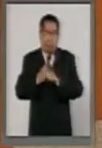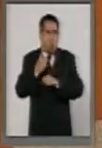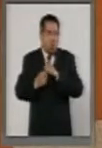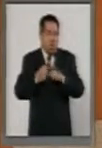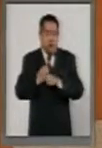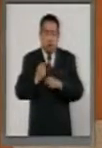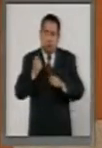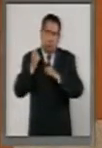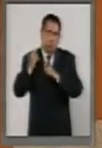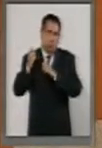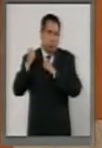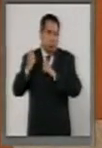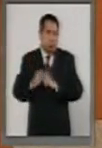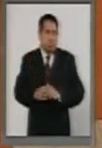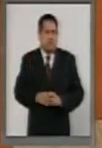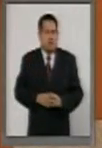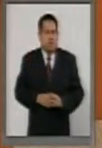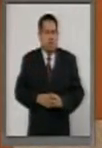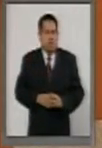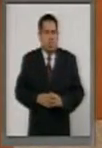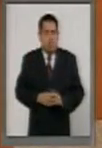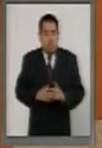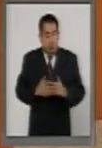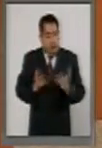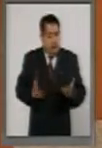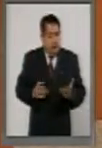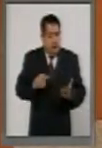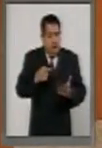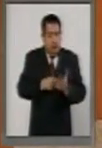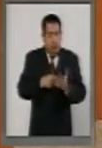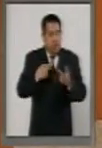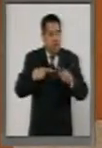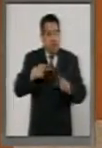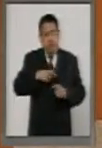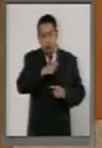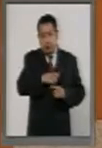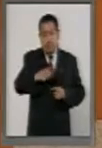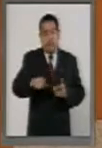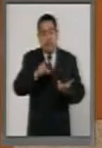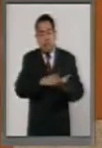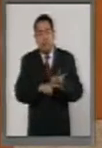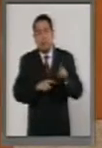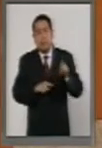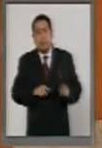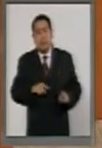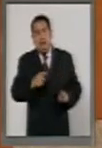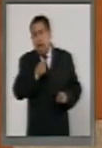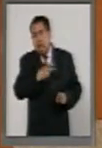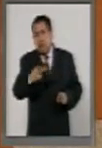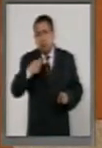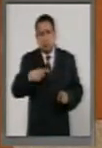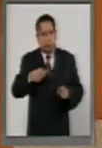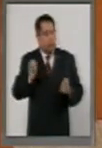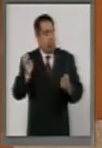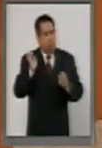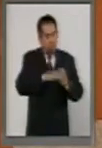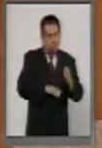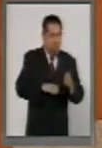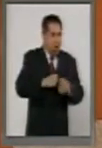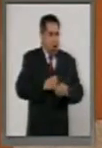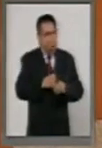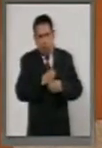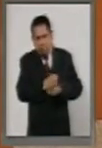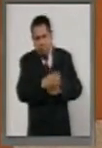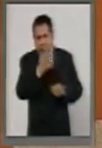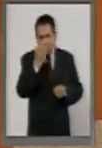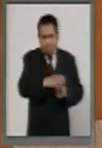durante este lapso. Entre estas personas se encuentran aquellas que fueron engañadas y forzadas